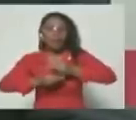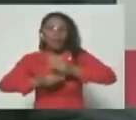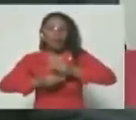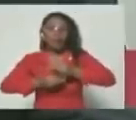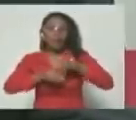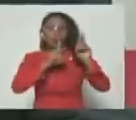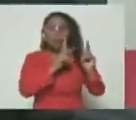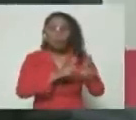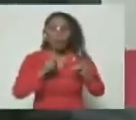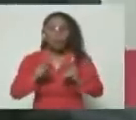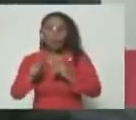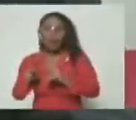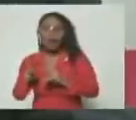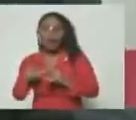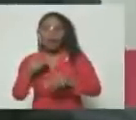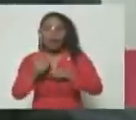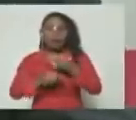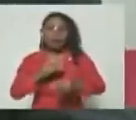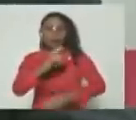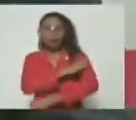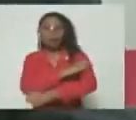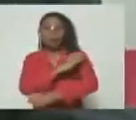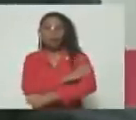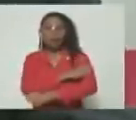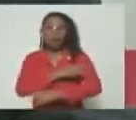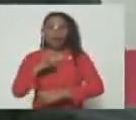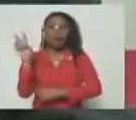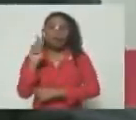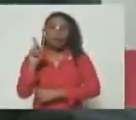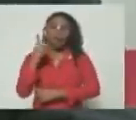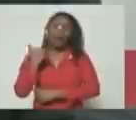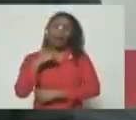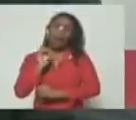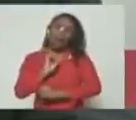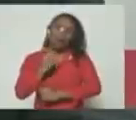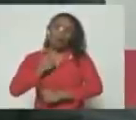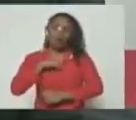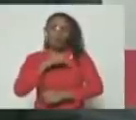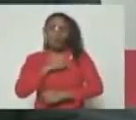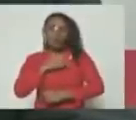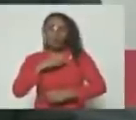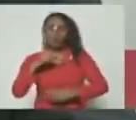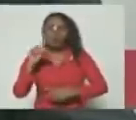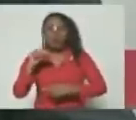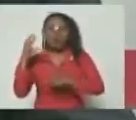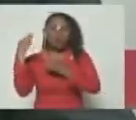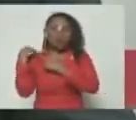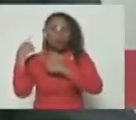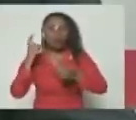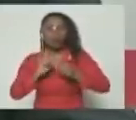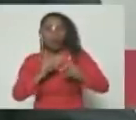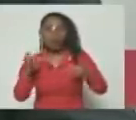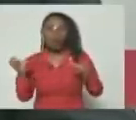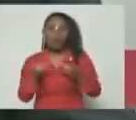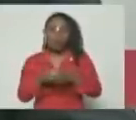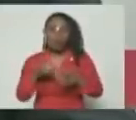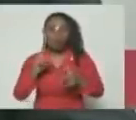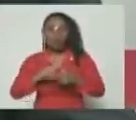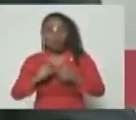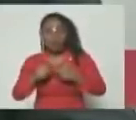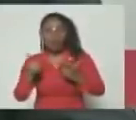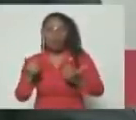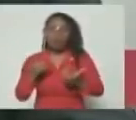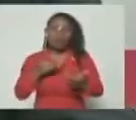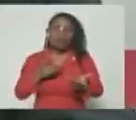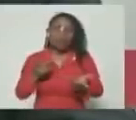planes legislativos que lleva la oposición venezolana o que nosotros llevamos también, es decir, los hemos incorporado al plan legislativo anual de la